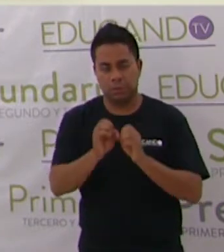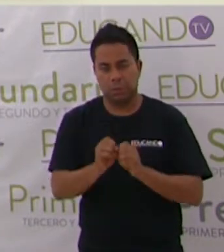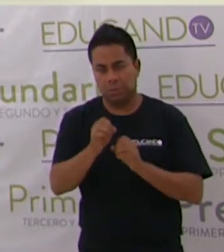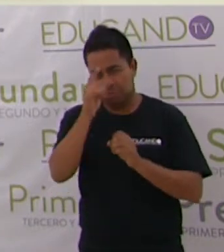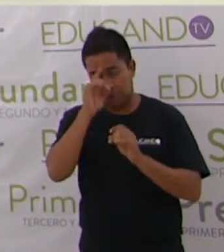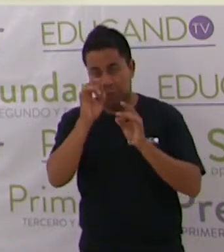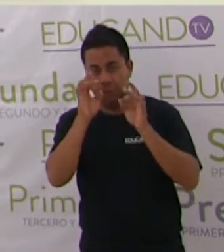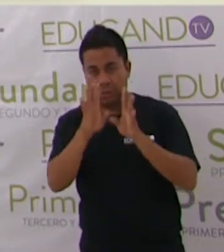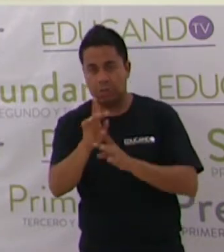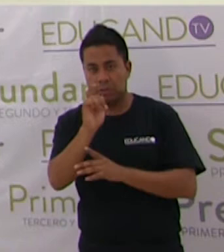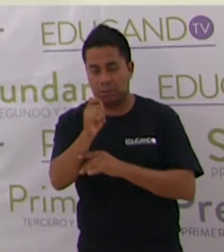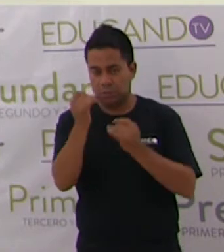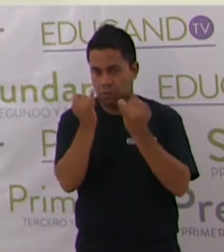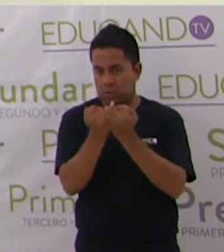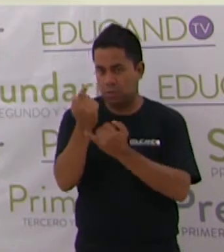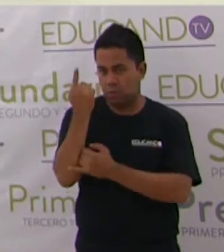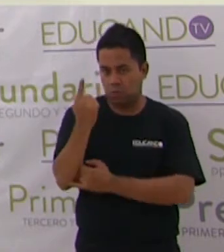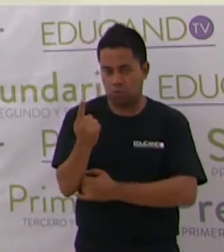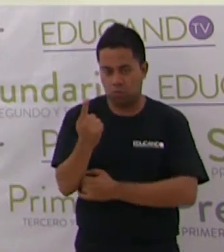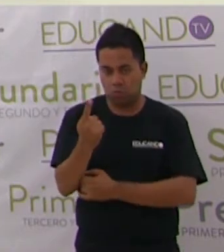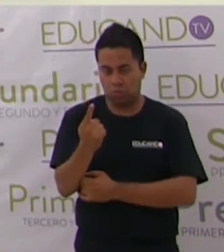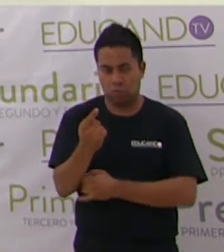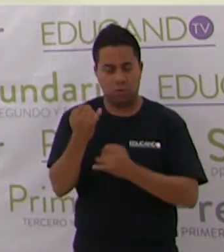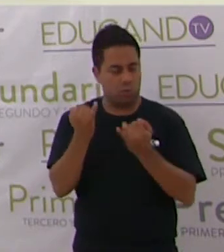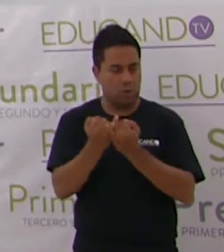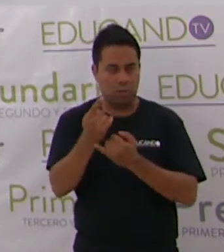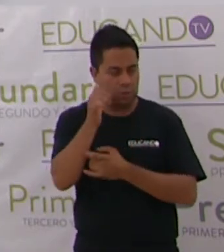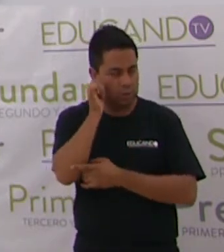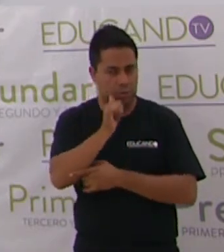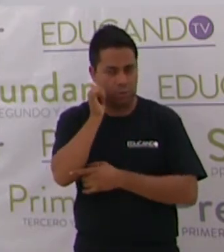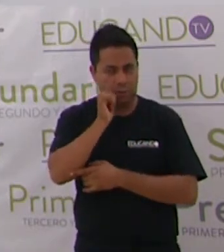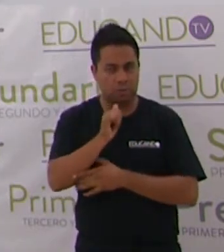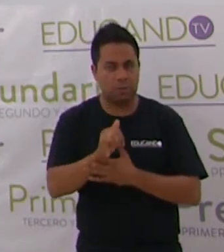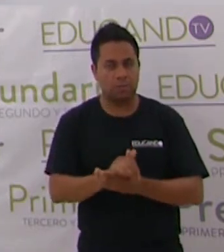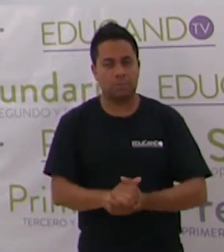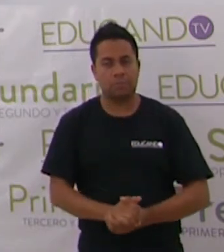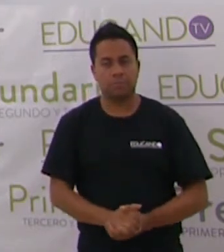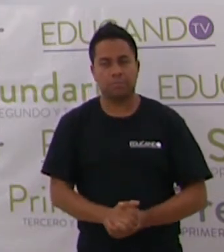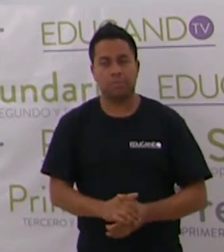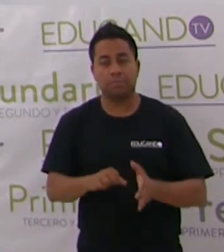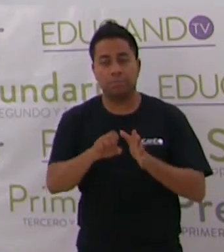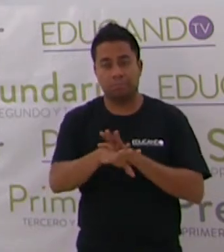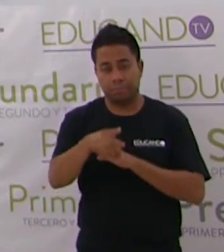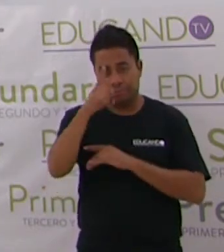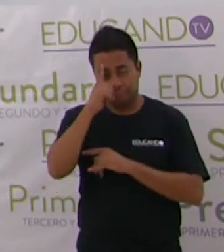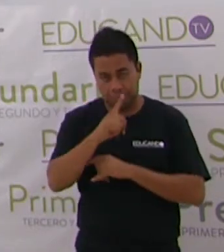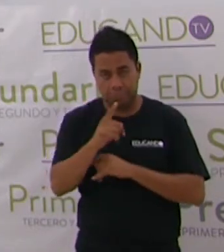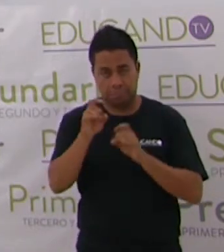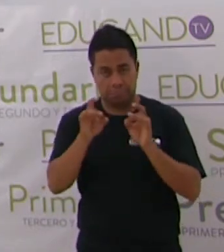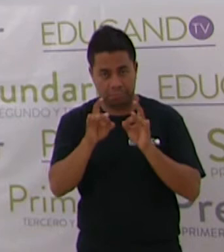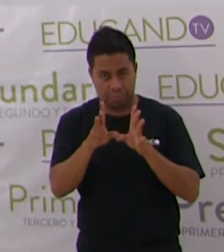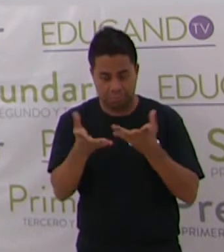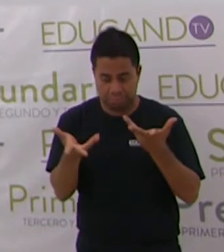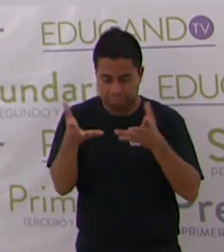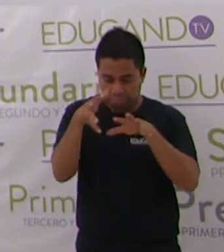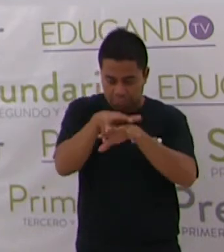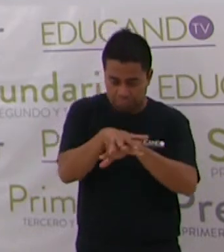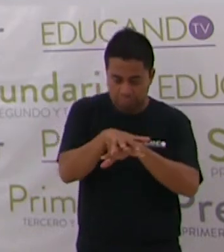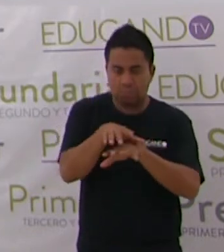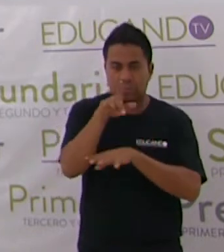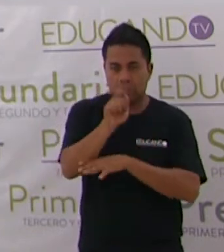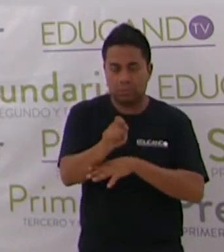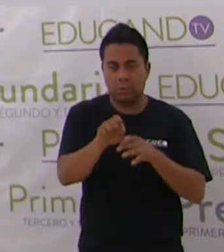evento es 1, igual a la unidad. Y los eventos complementarios son